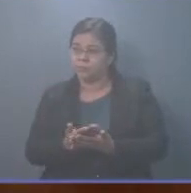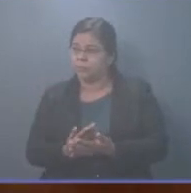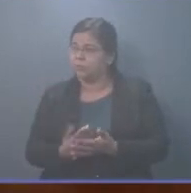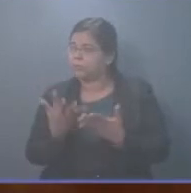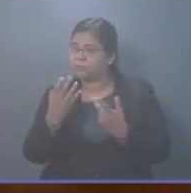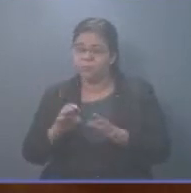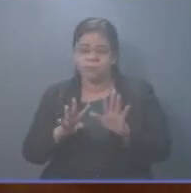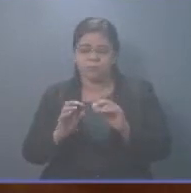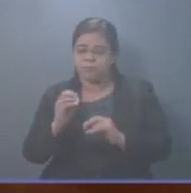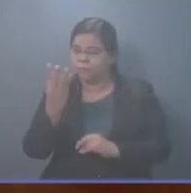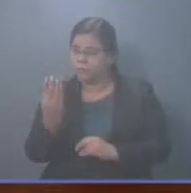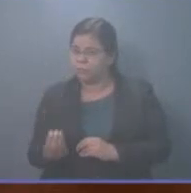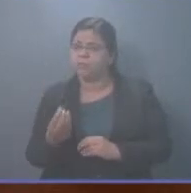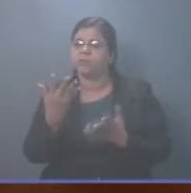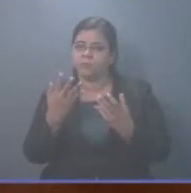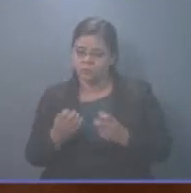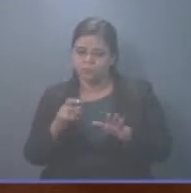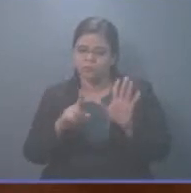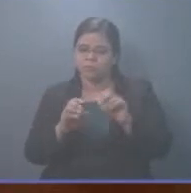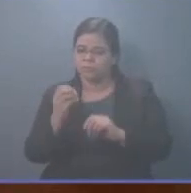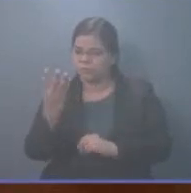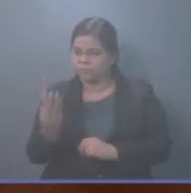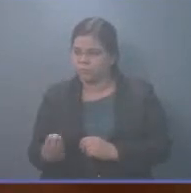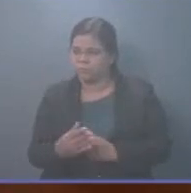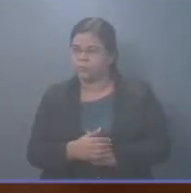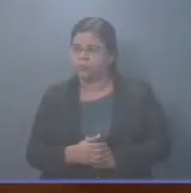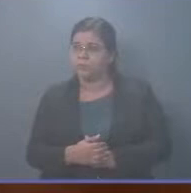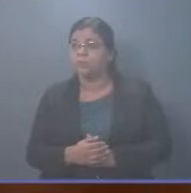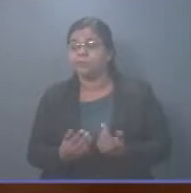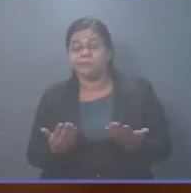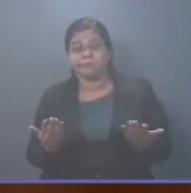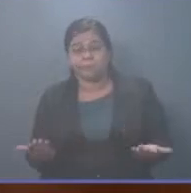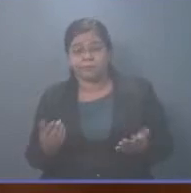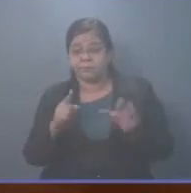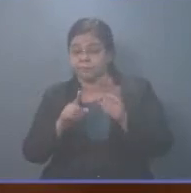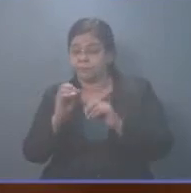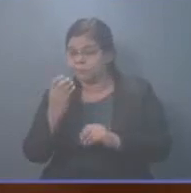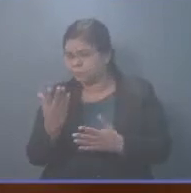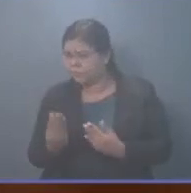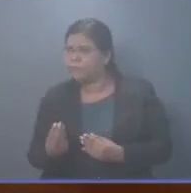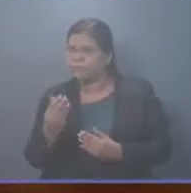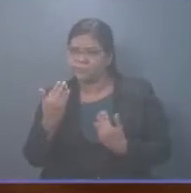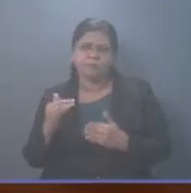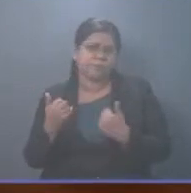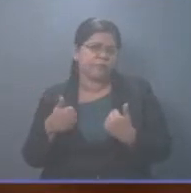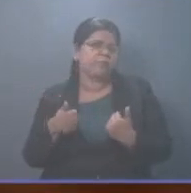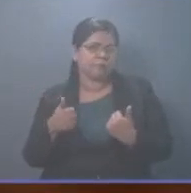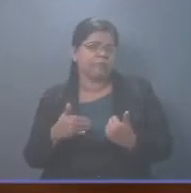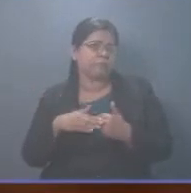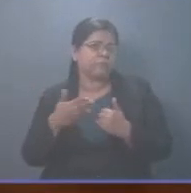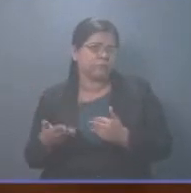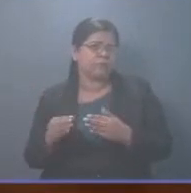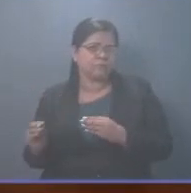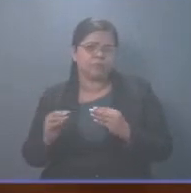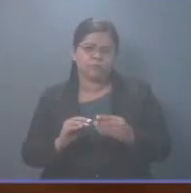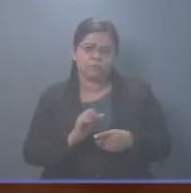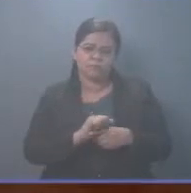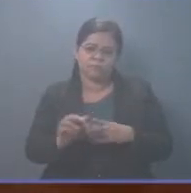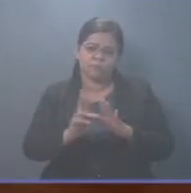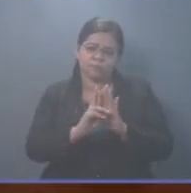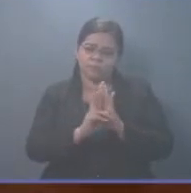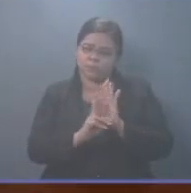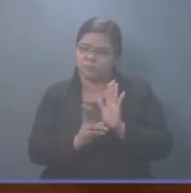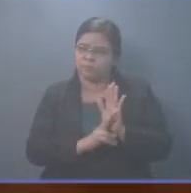90 días, sino que sean 60 días. Pero con 60 días da el plazo. Sí, porque sería después de la entrada en vigencia del